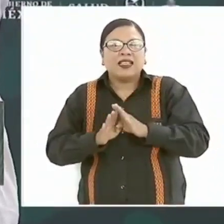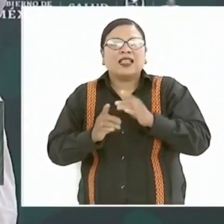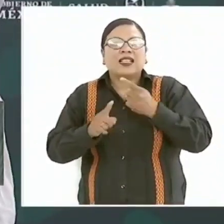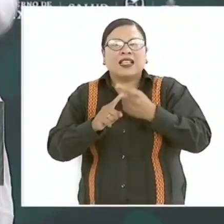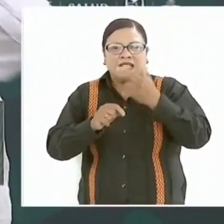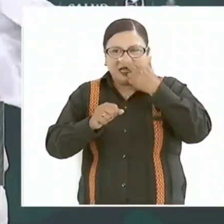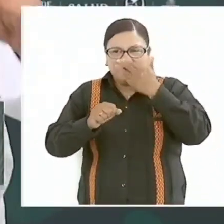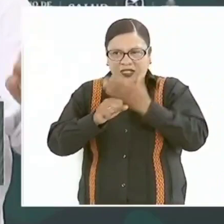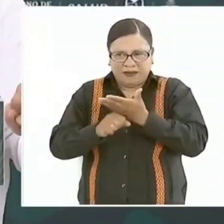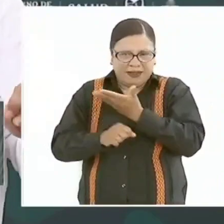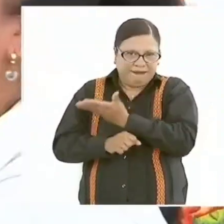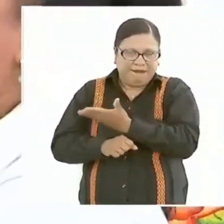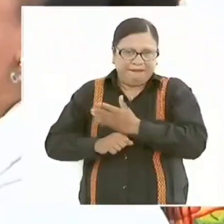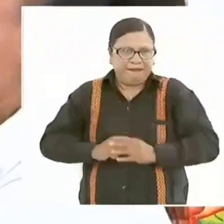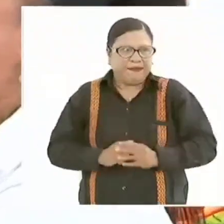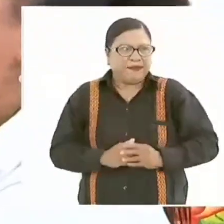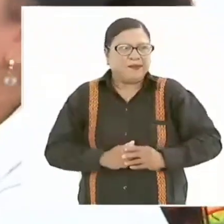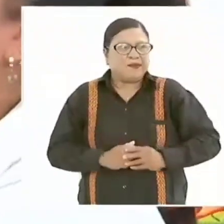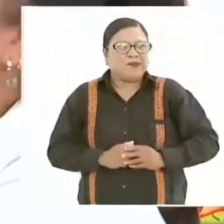responsable.